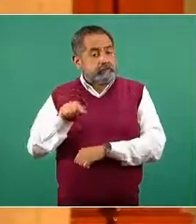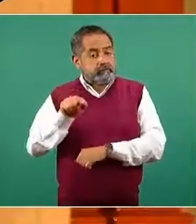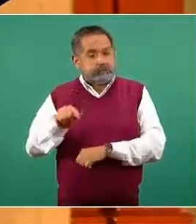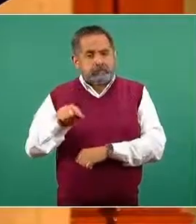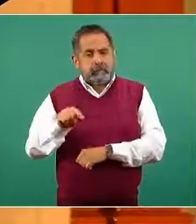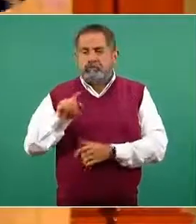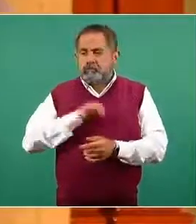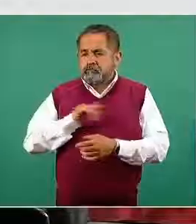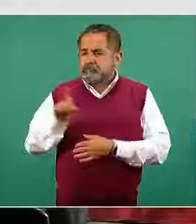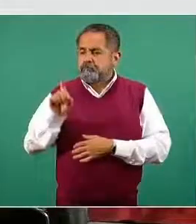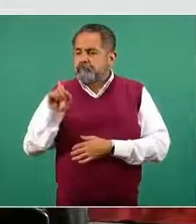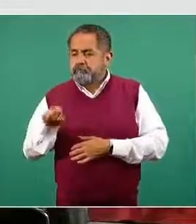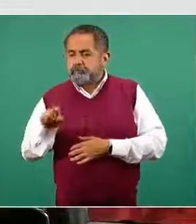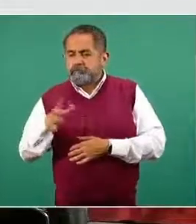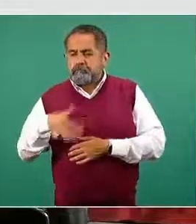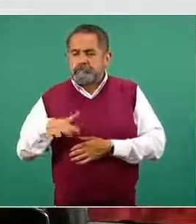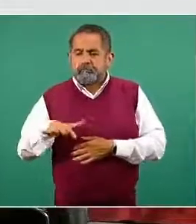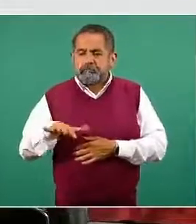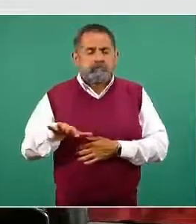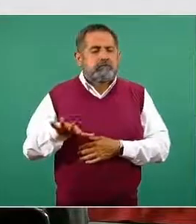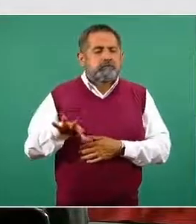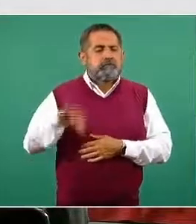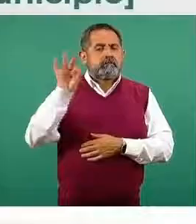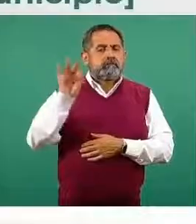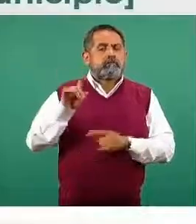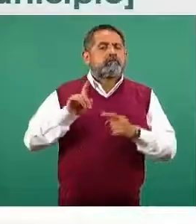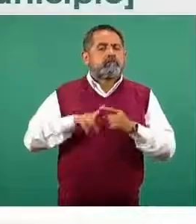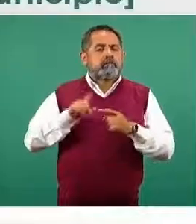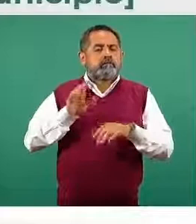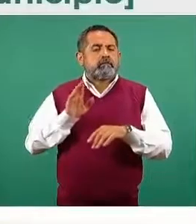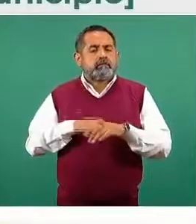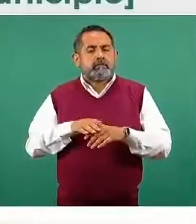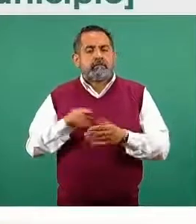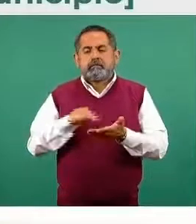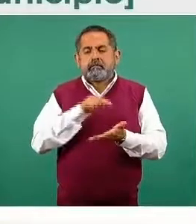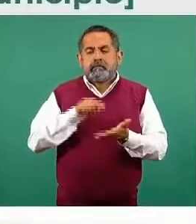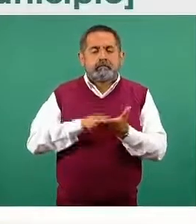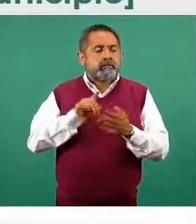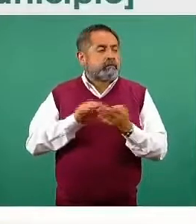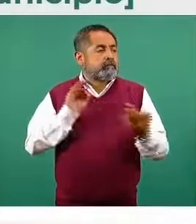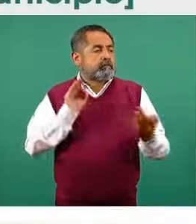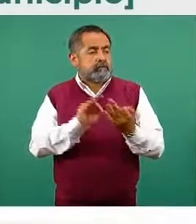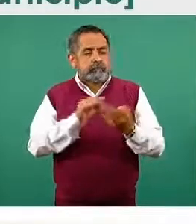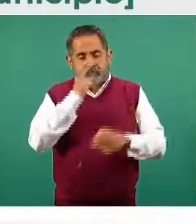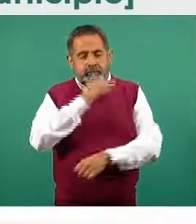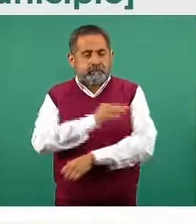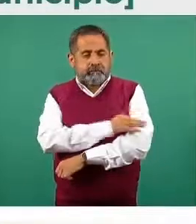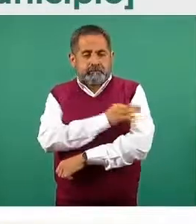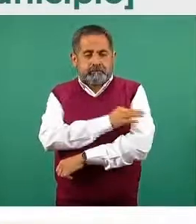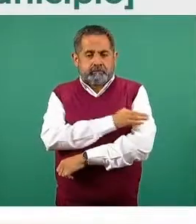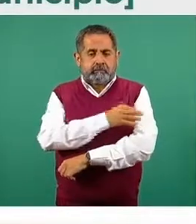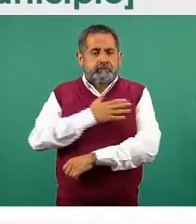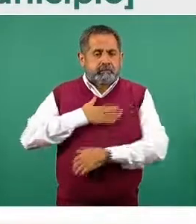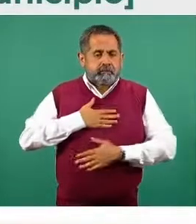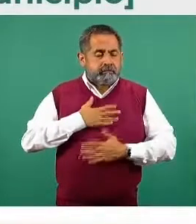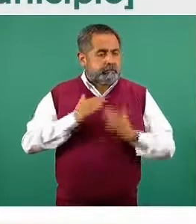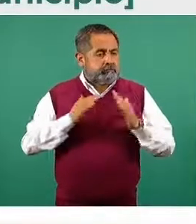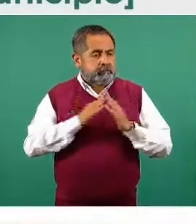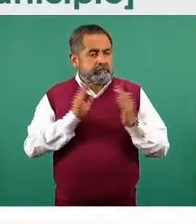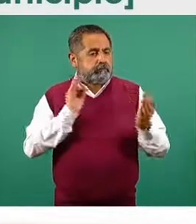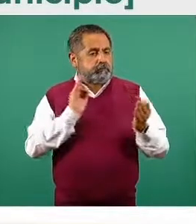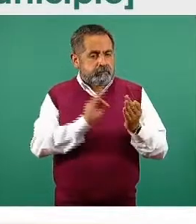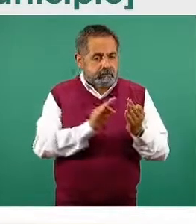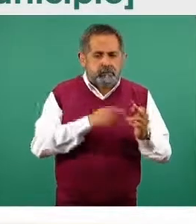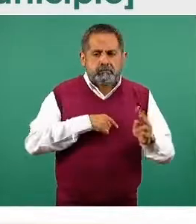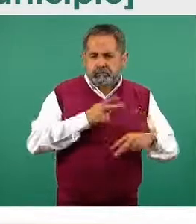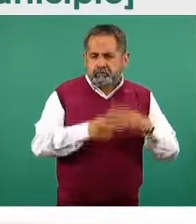una búsqueda específica para poder localizar el centro de vacunación que esté más cercano a nuestro lugar